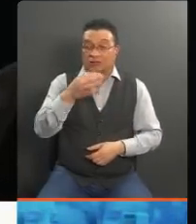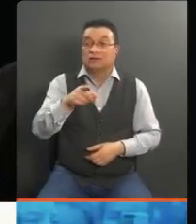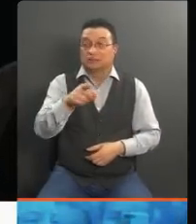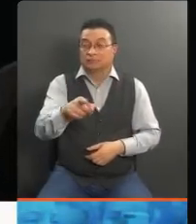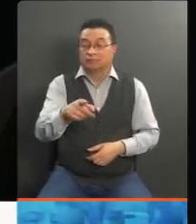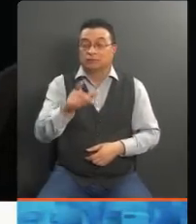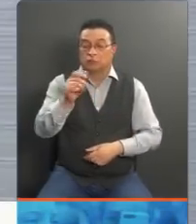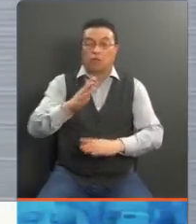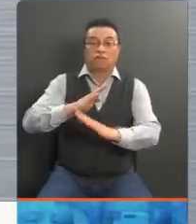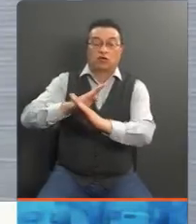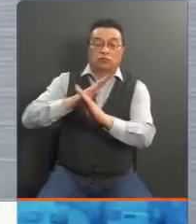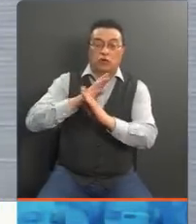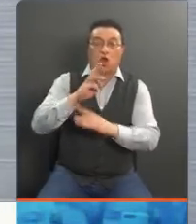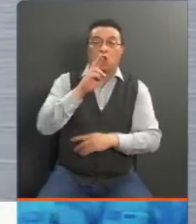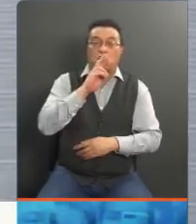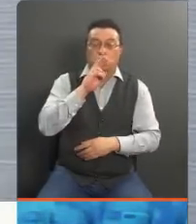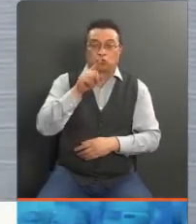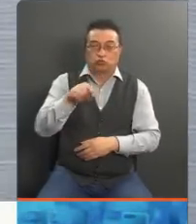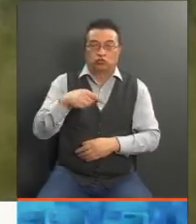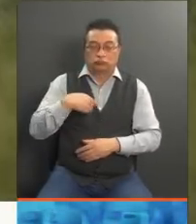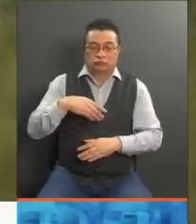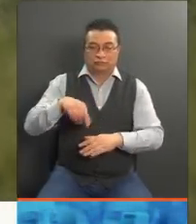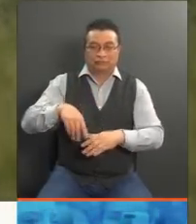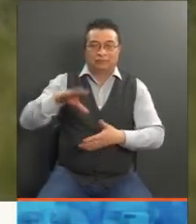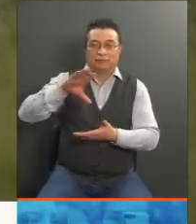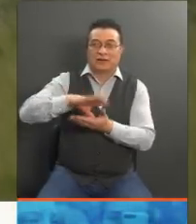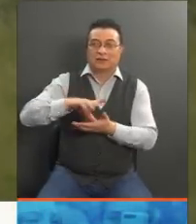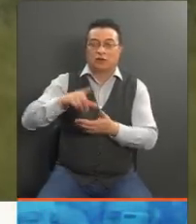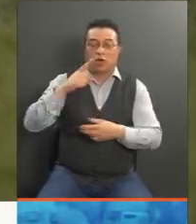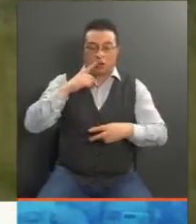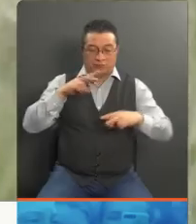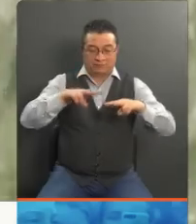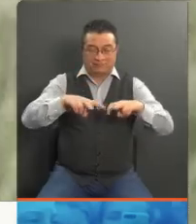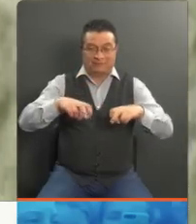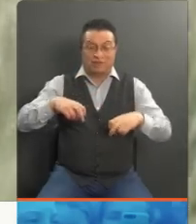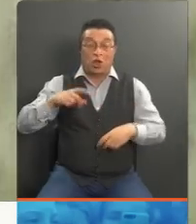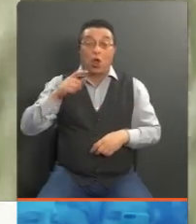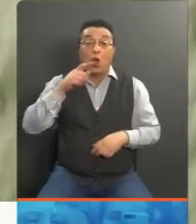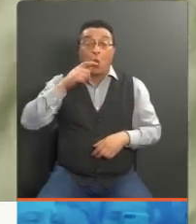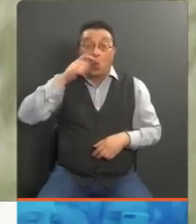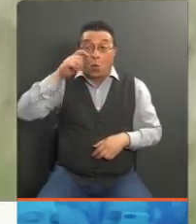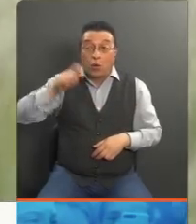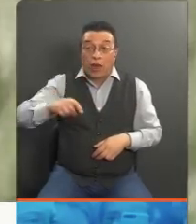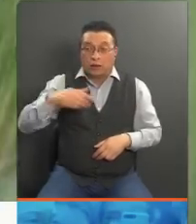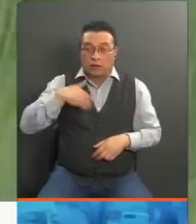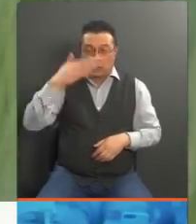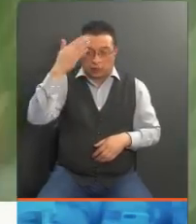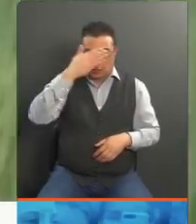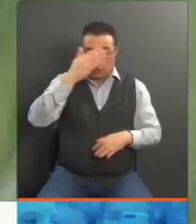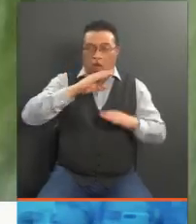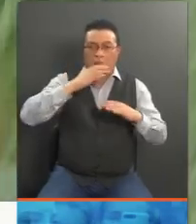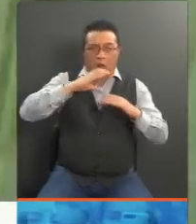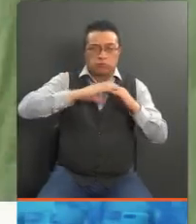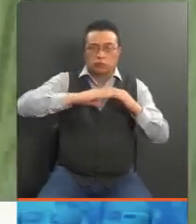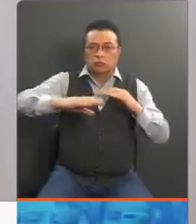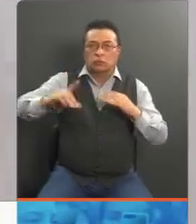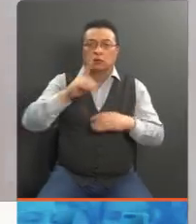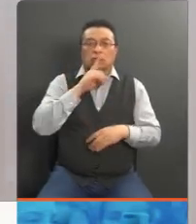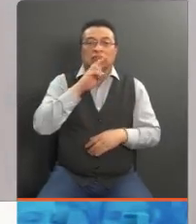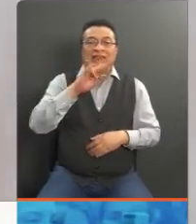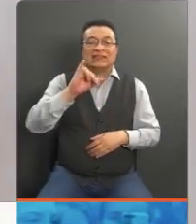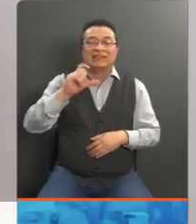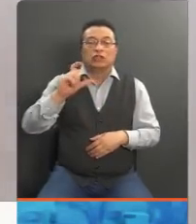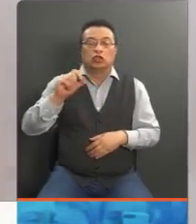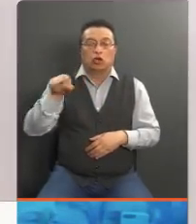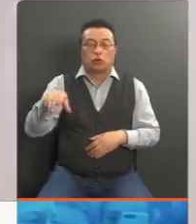bloqueo ruso sobre los puertos de su país. Este granjero ucraniano contempla preocupado los interminables campos de trigo de Odessa